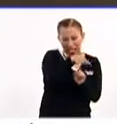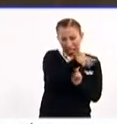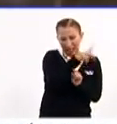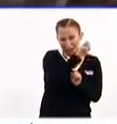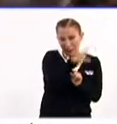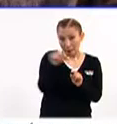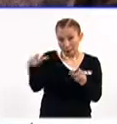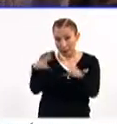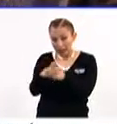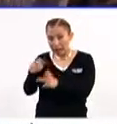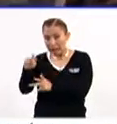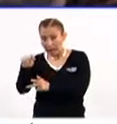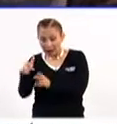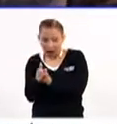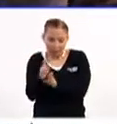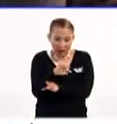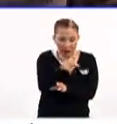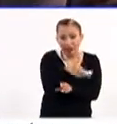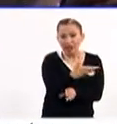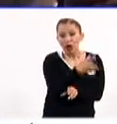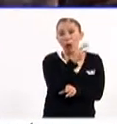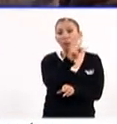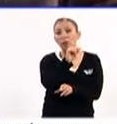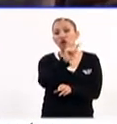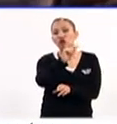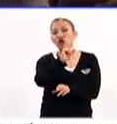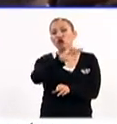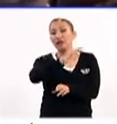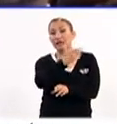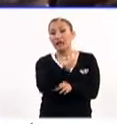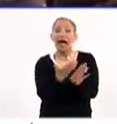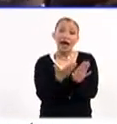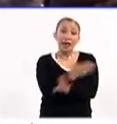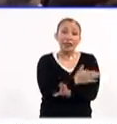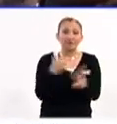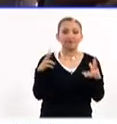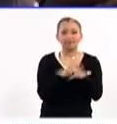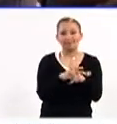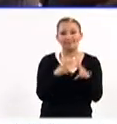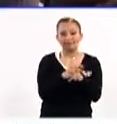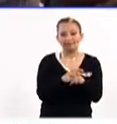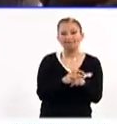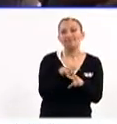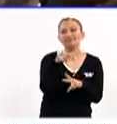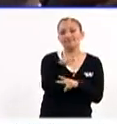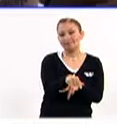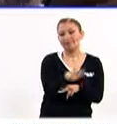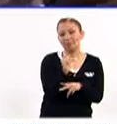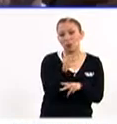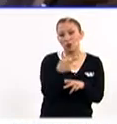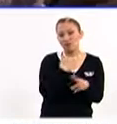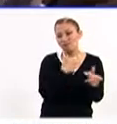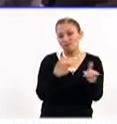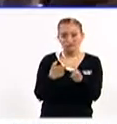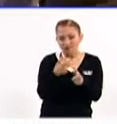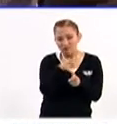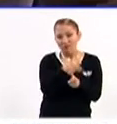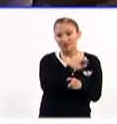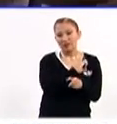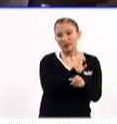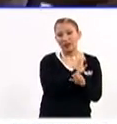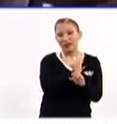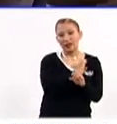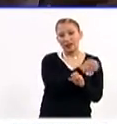de donde fue la batalla de Centla, en el río Potonchán, había habido otro hecho de armas entre